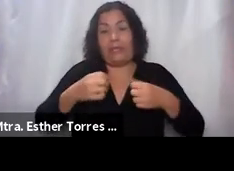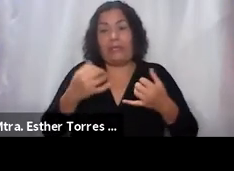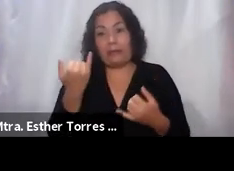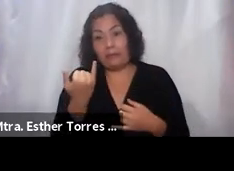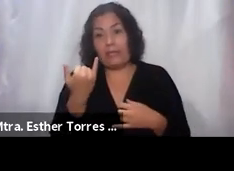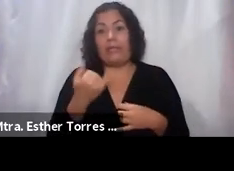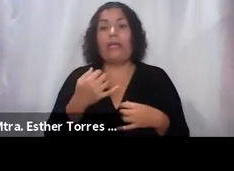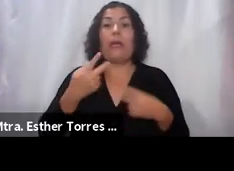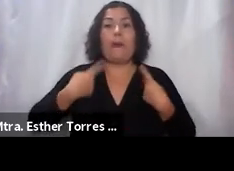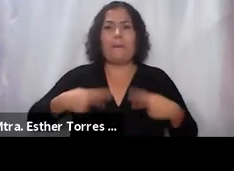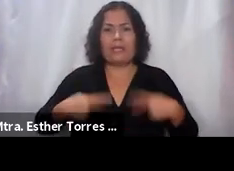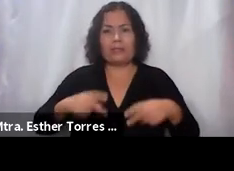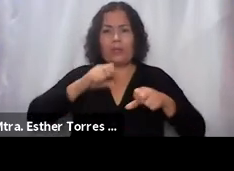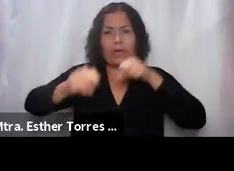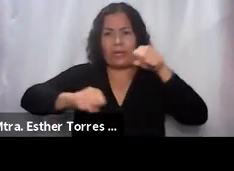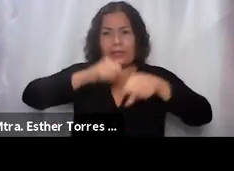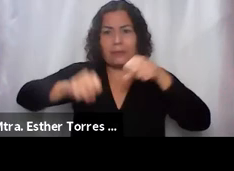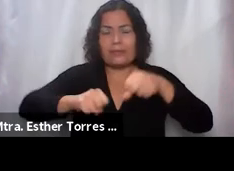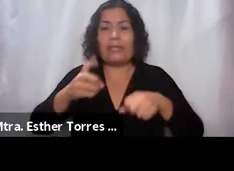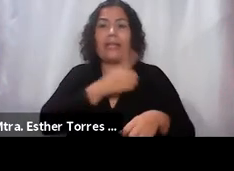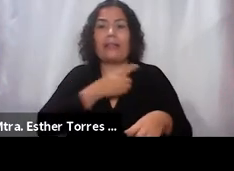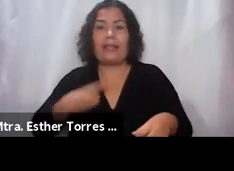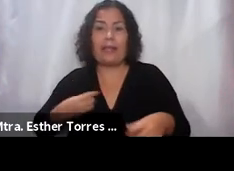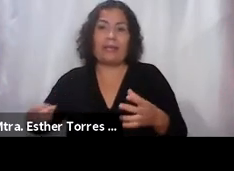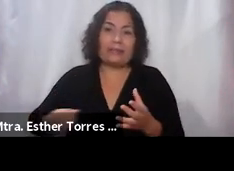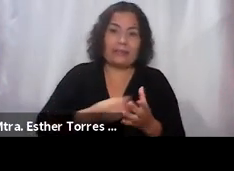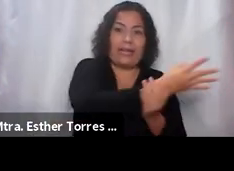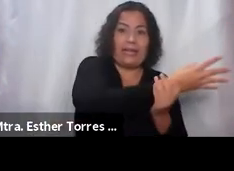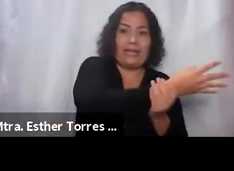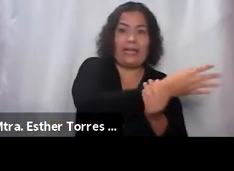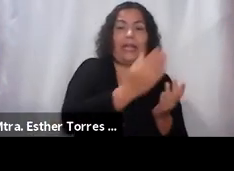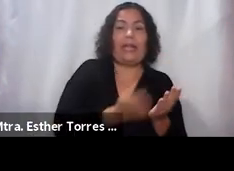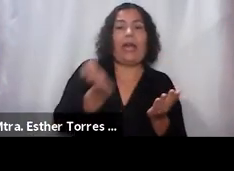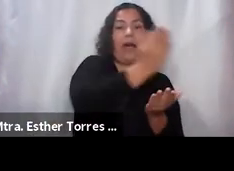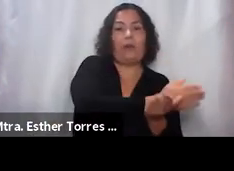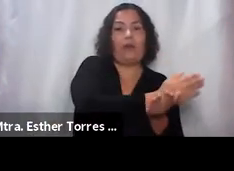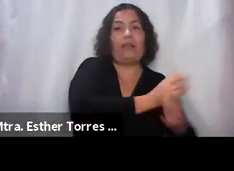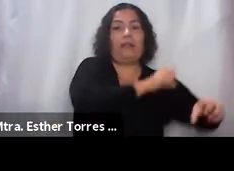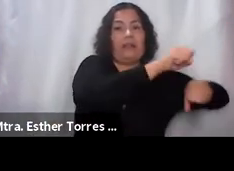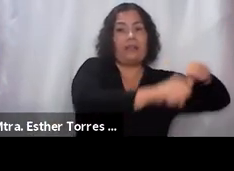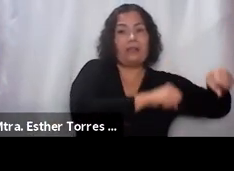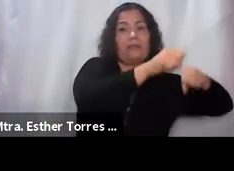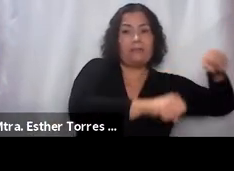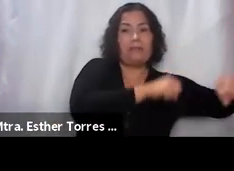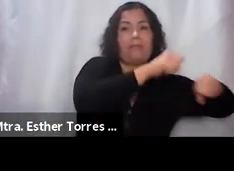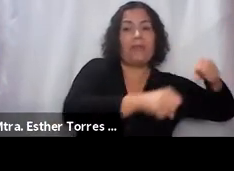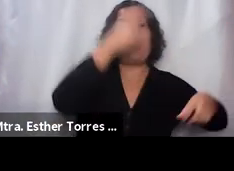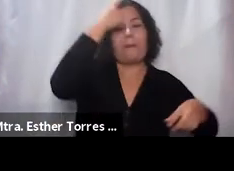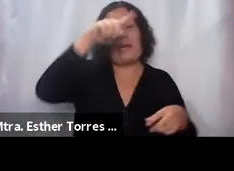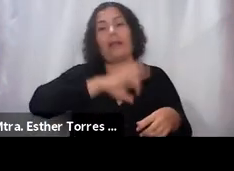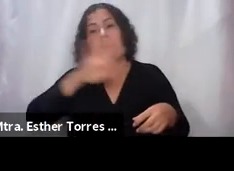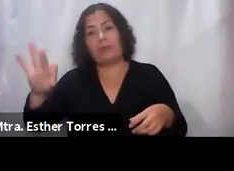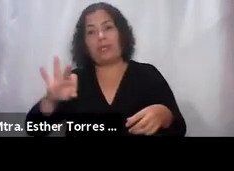tiene que salirse de esa vía para poder, ahora sí que hacer el rebase. Entonces también